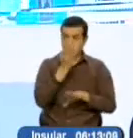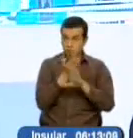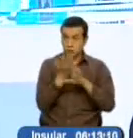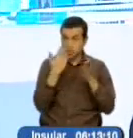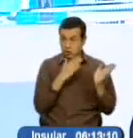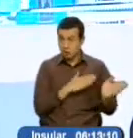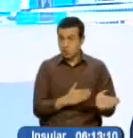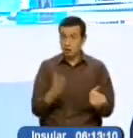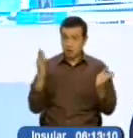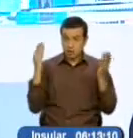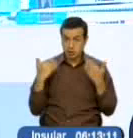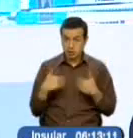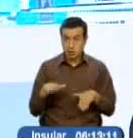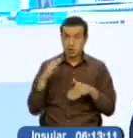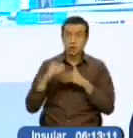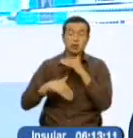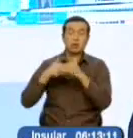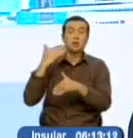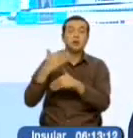propuestas, e inmediatamente